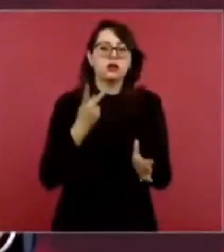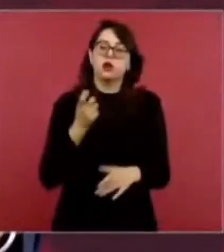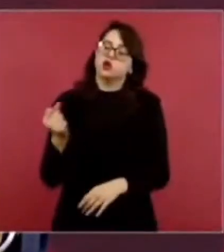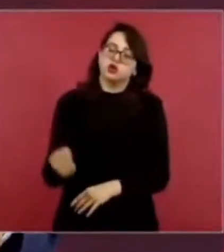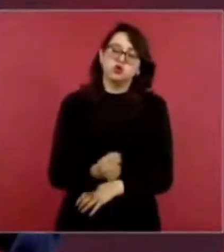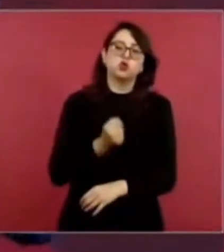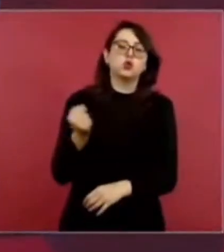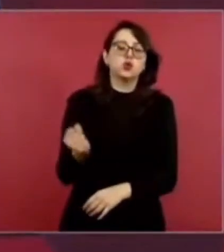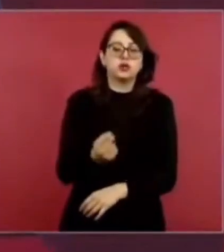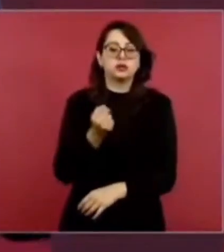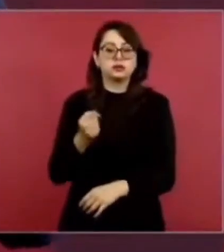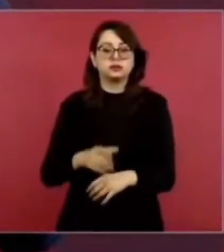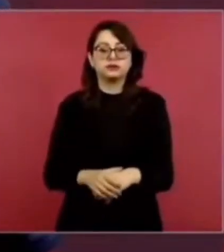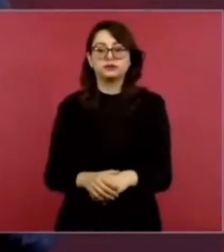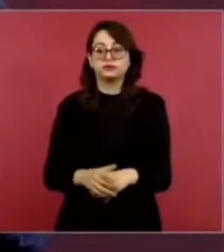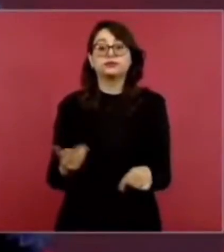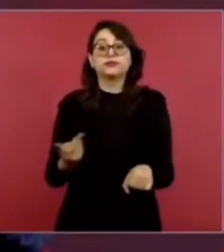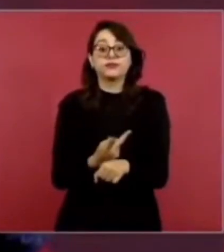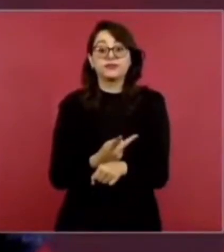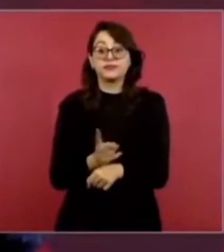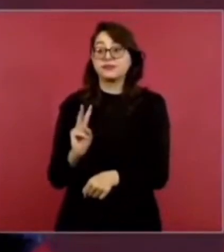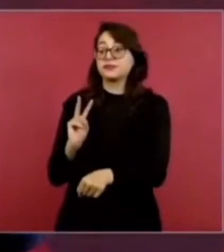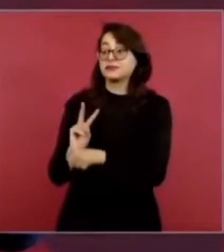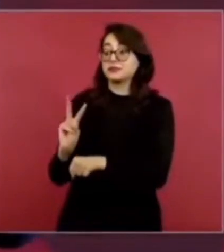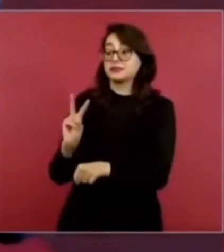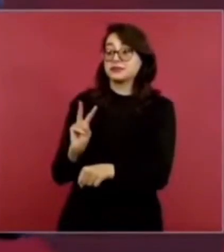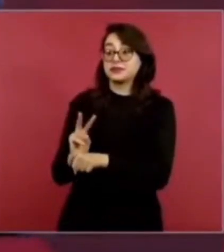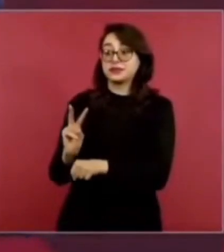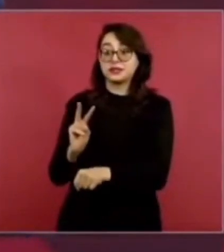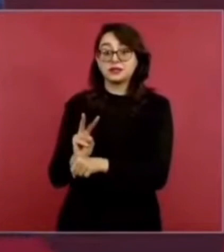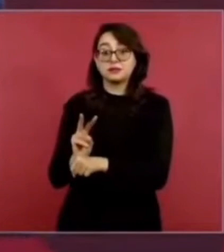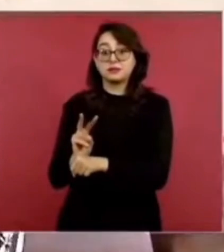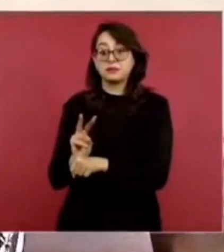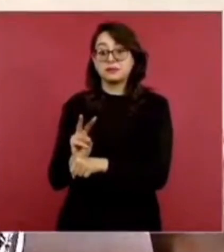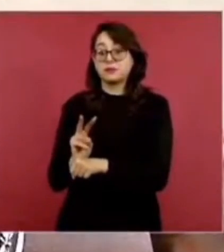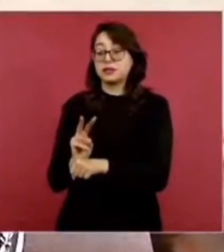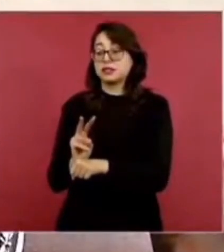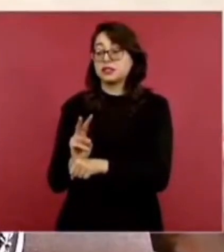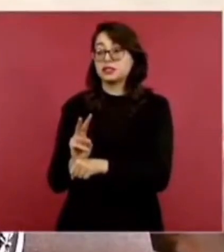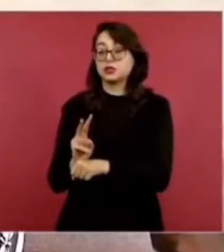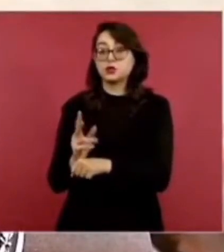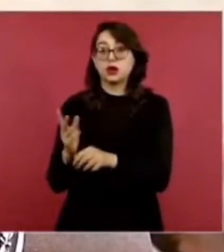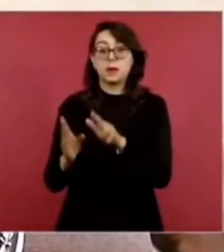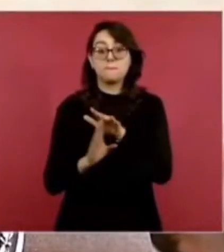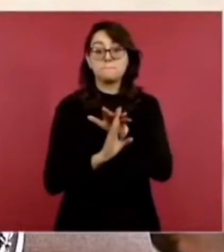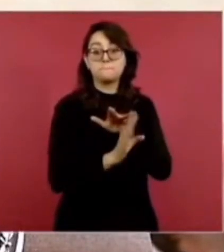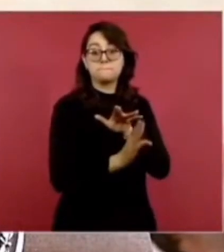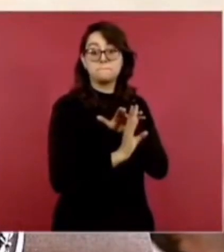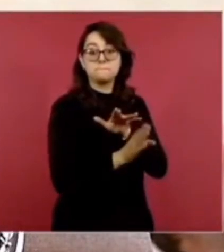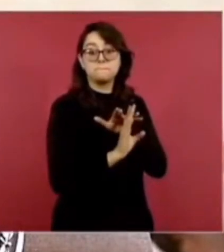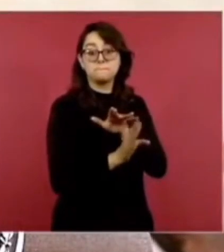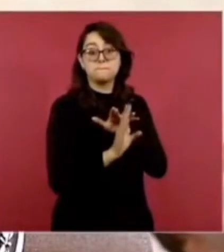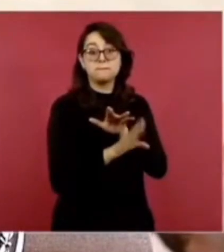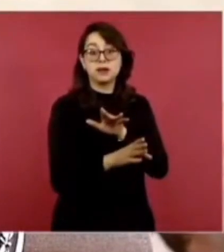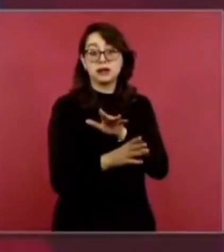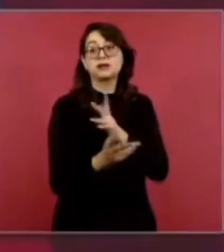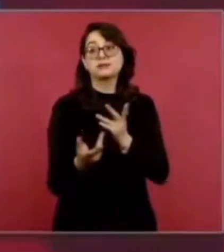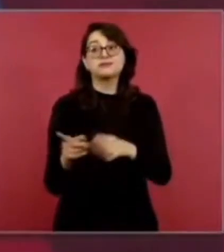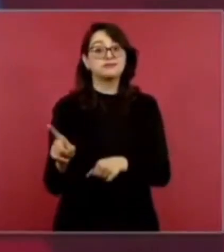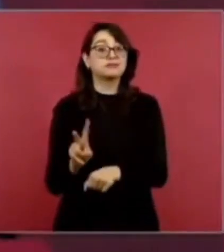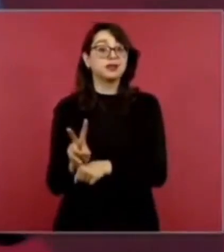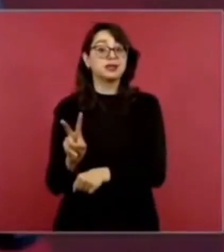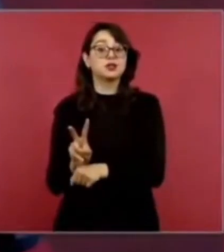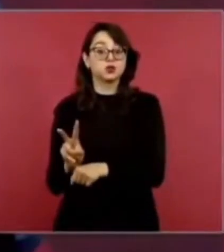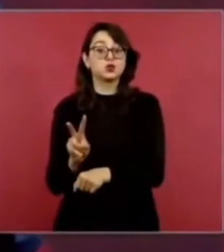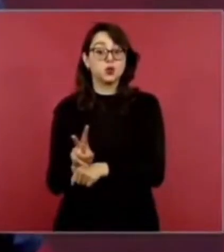en el número de migrantes que atraviesa por nuestro territorio, la mayoría son venezolanos.